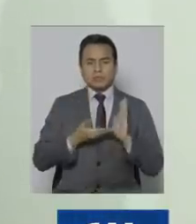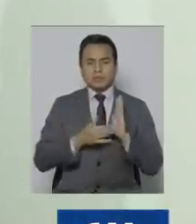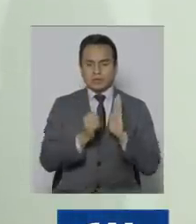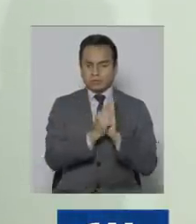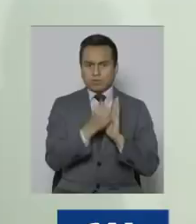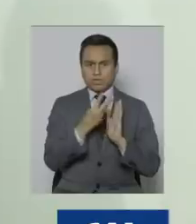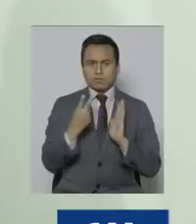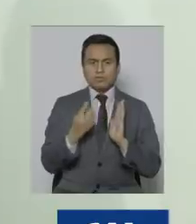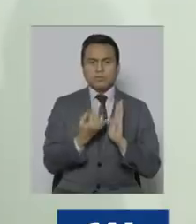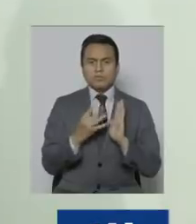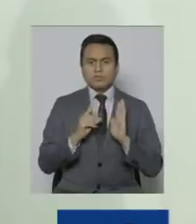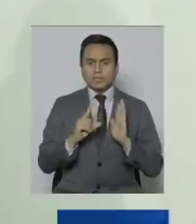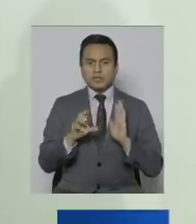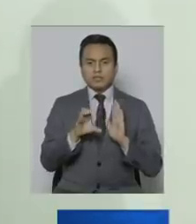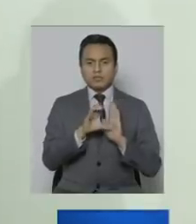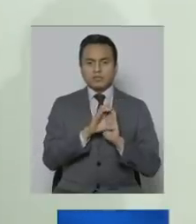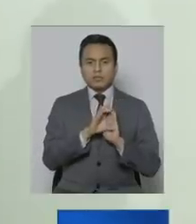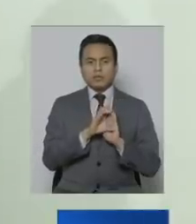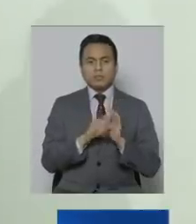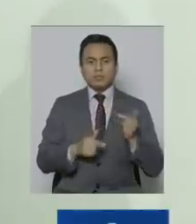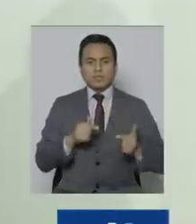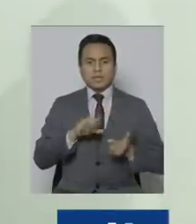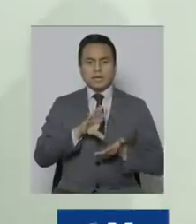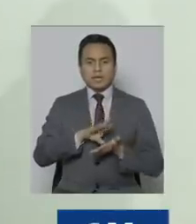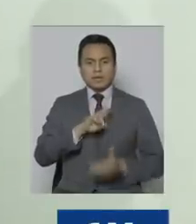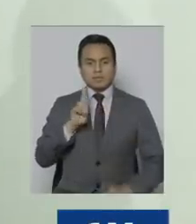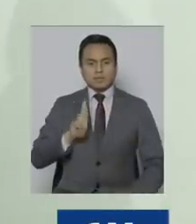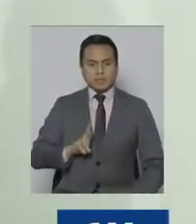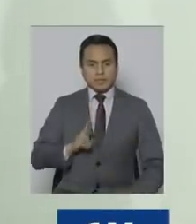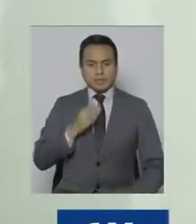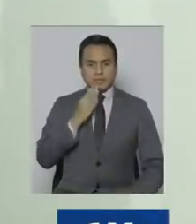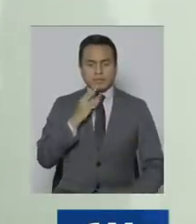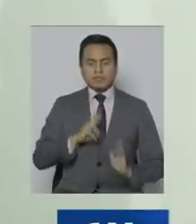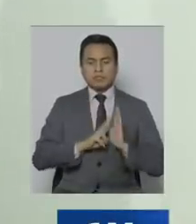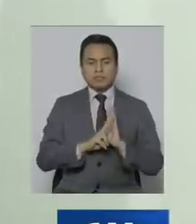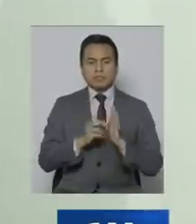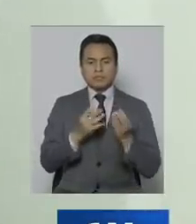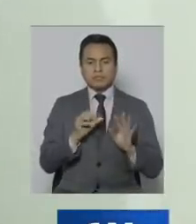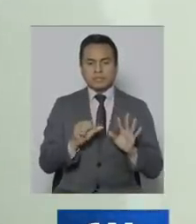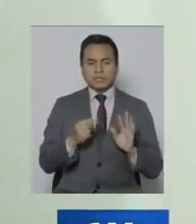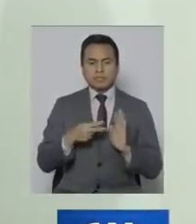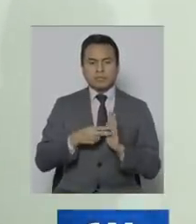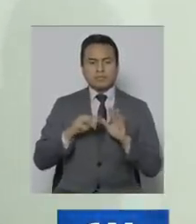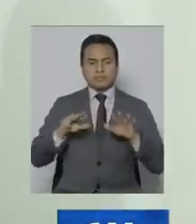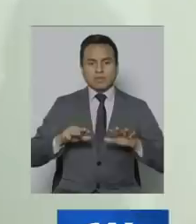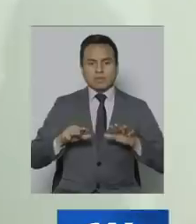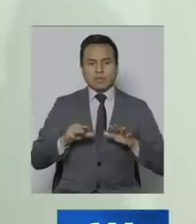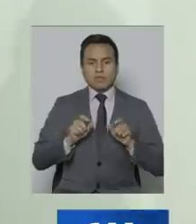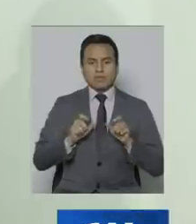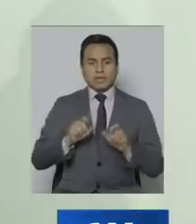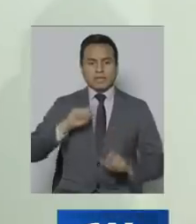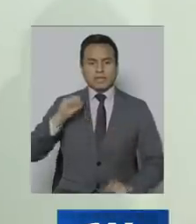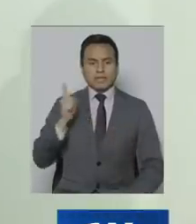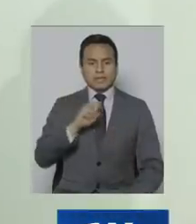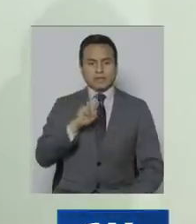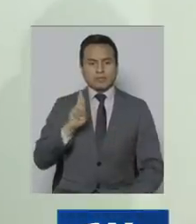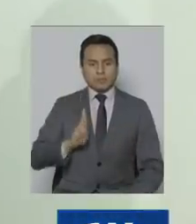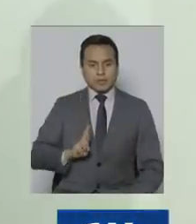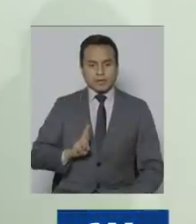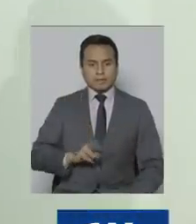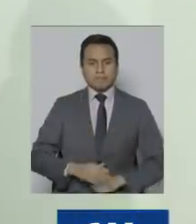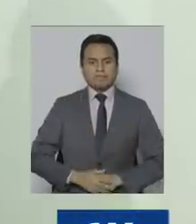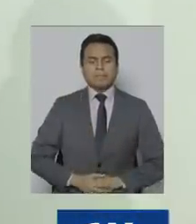artículo 32, número 7 de la Constitución Política de la República y en la resolución número 6 de 2019 de la Contraloría General de la